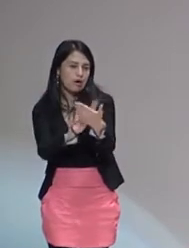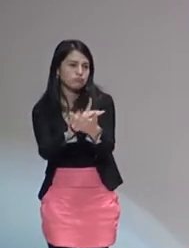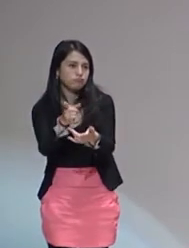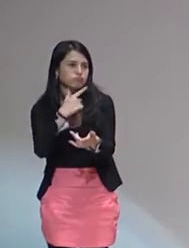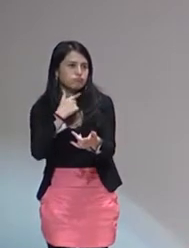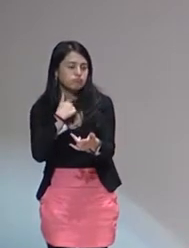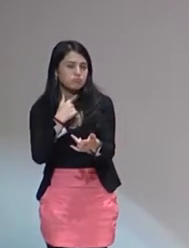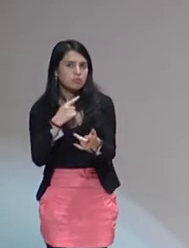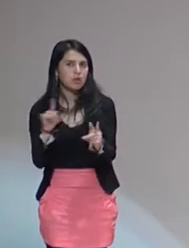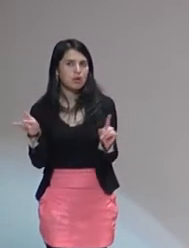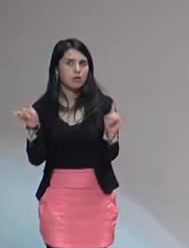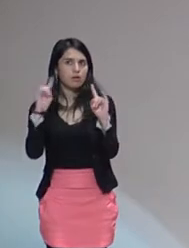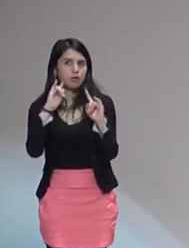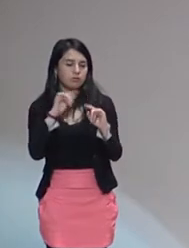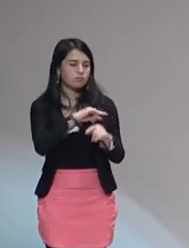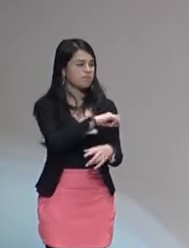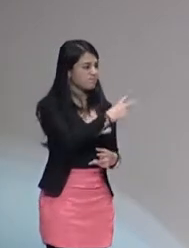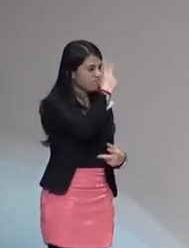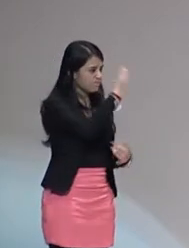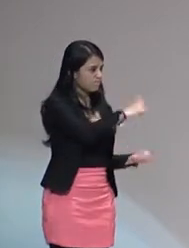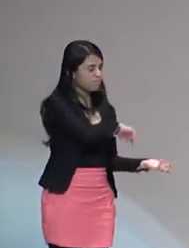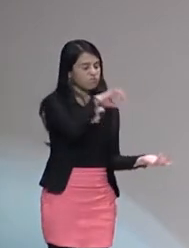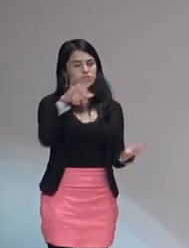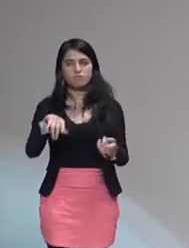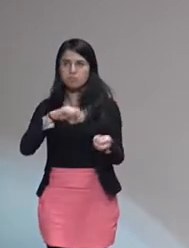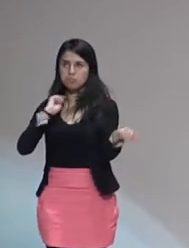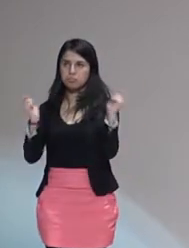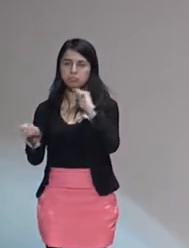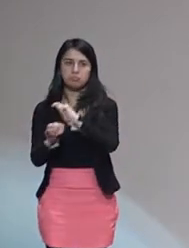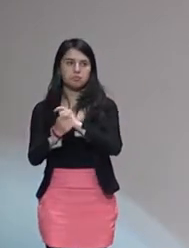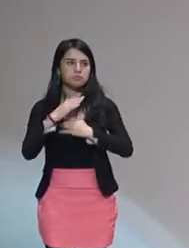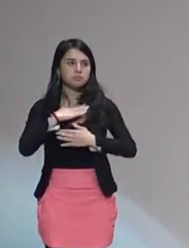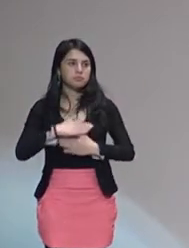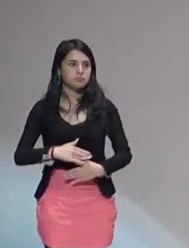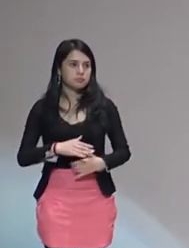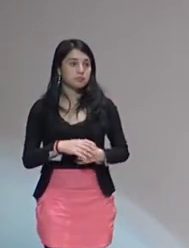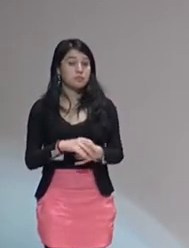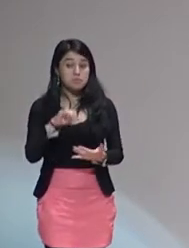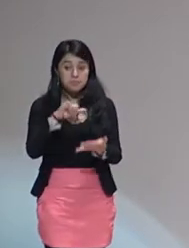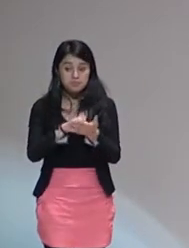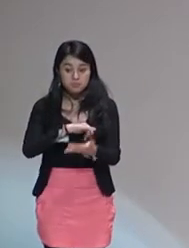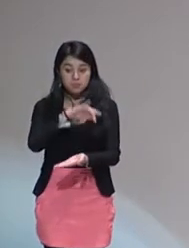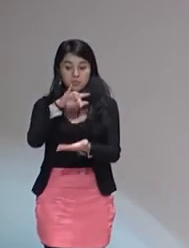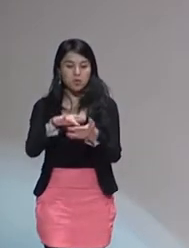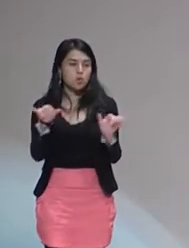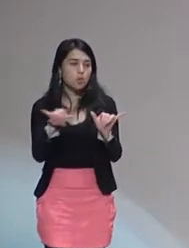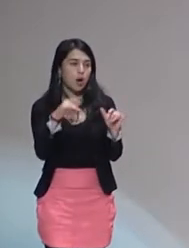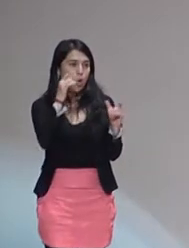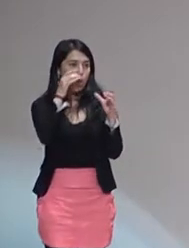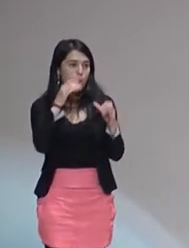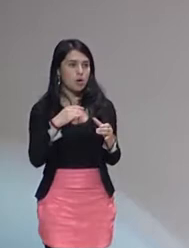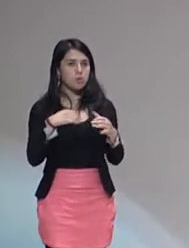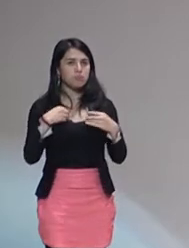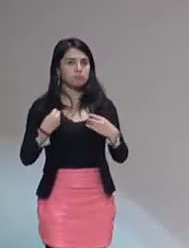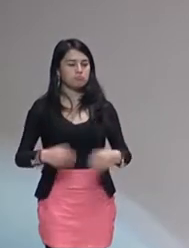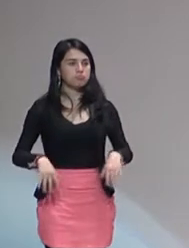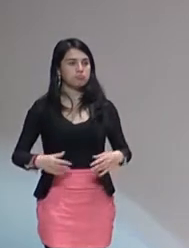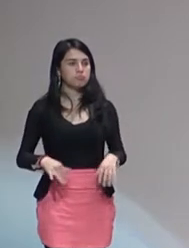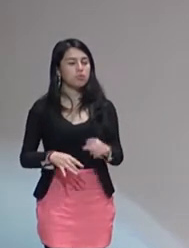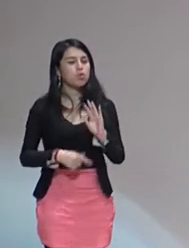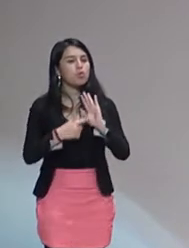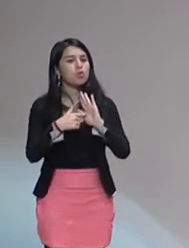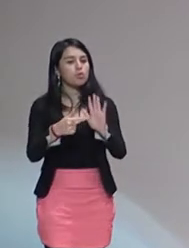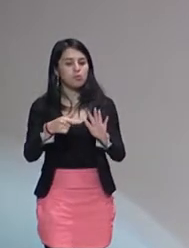sencillamente, pues el chico inmediatamente cambia. Y esa disposición de los cuerpos para